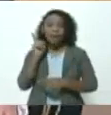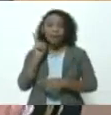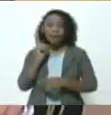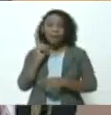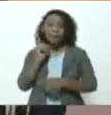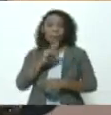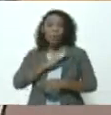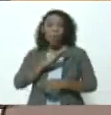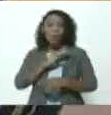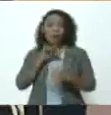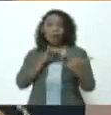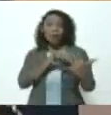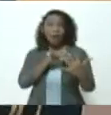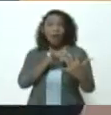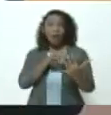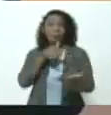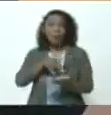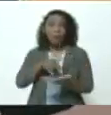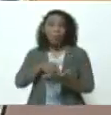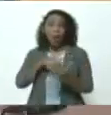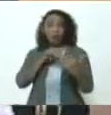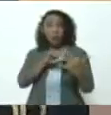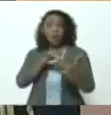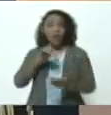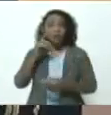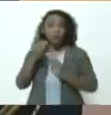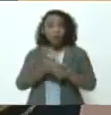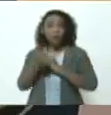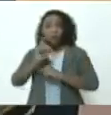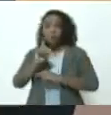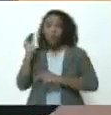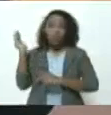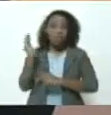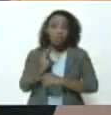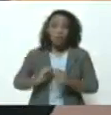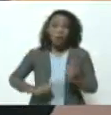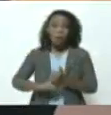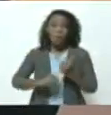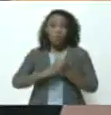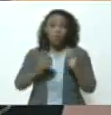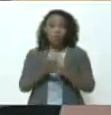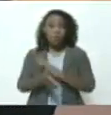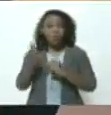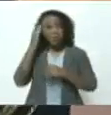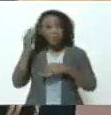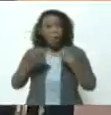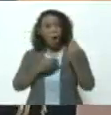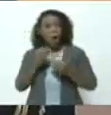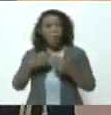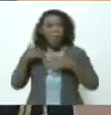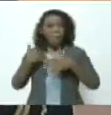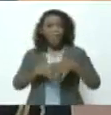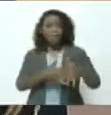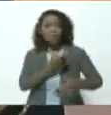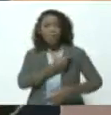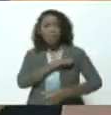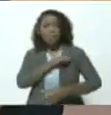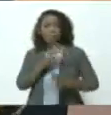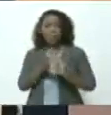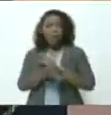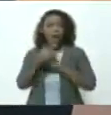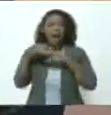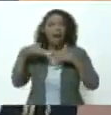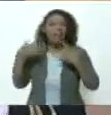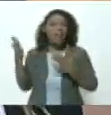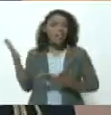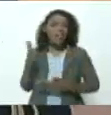en la propia guerra de independencia, en la batalla de Carabobo. No vinieron los refuerzos. Saber cómo eran los ejércitos realistas, a qué